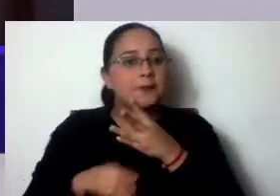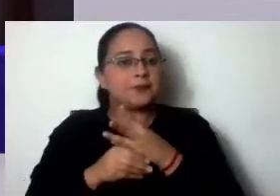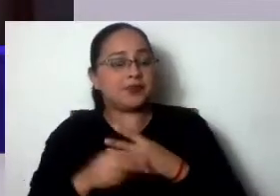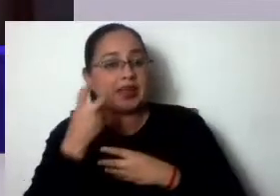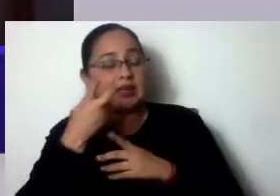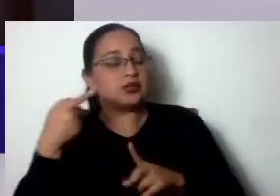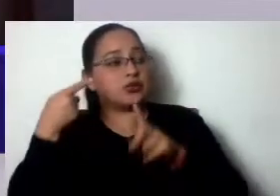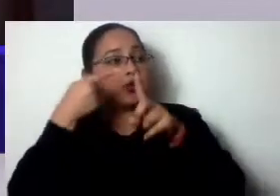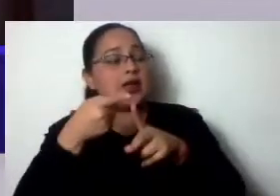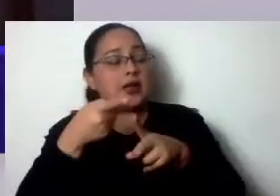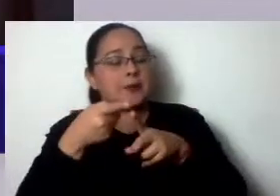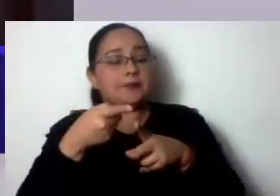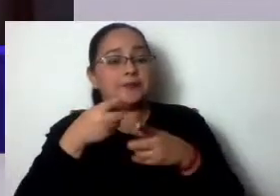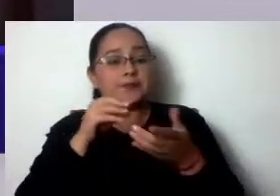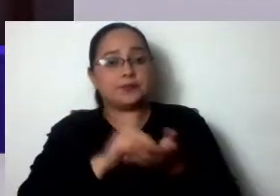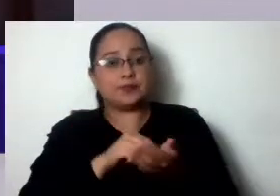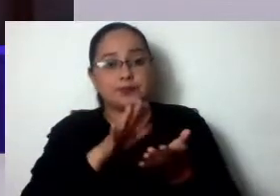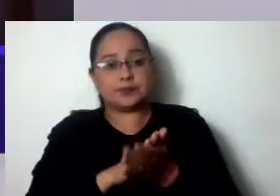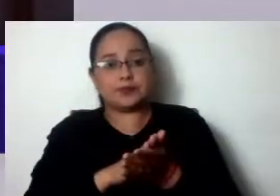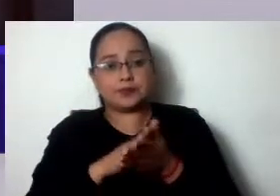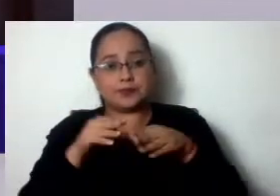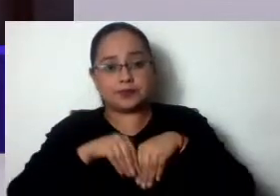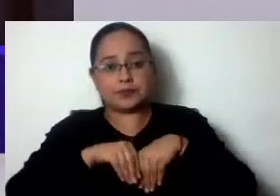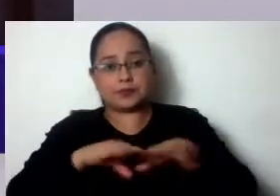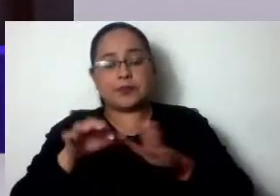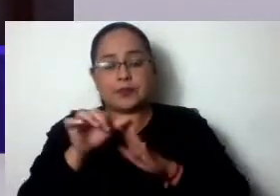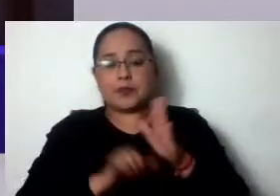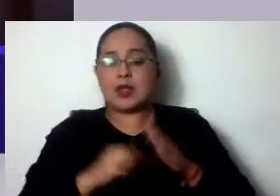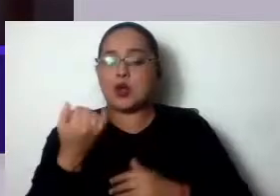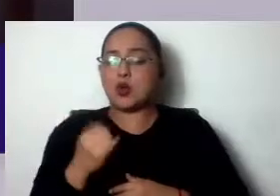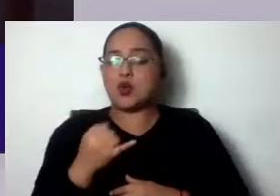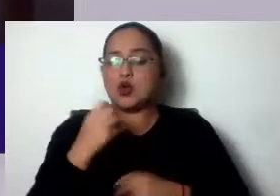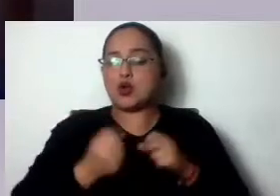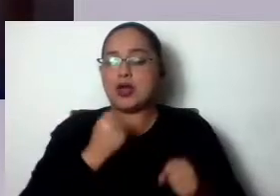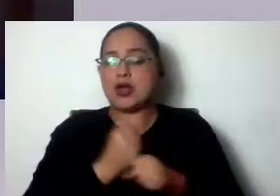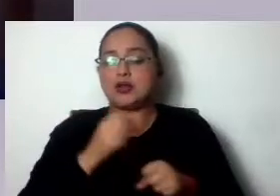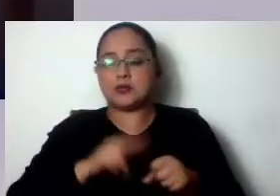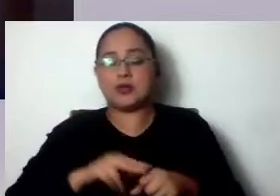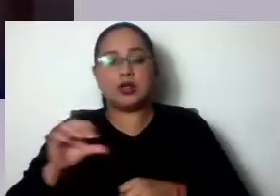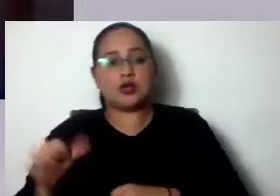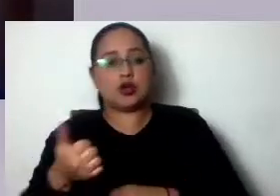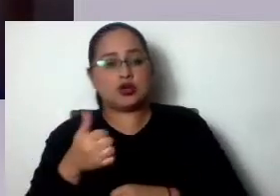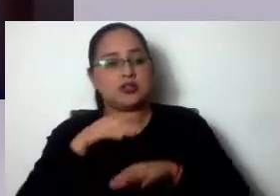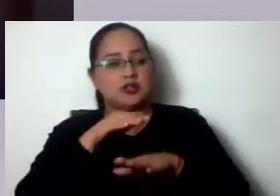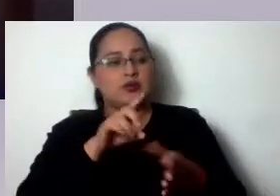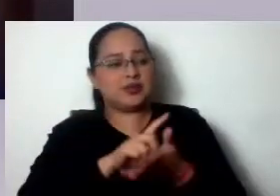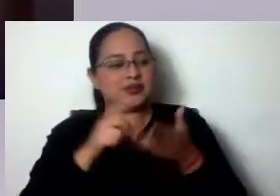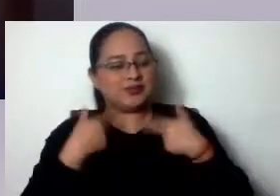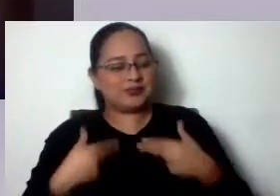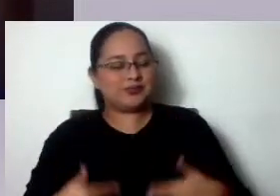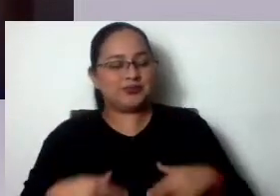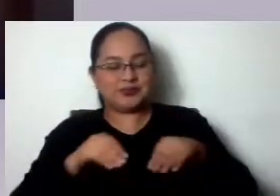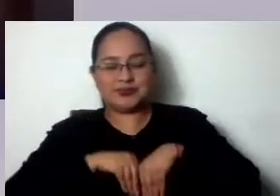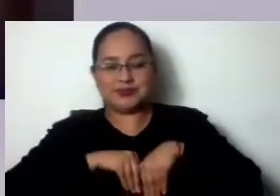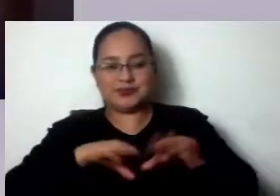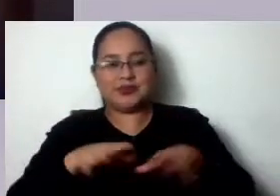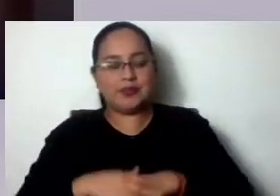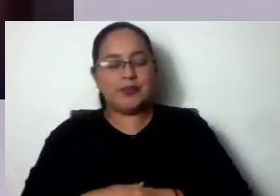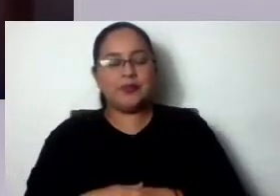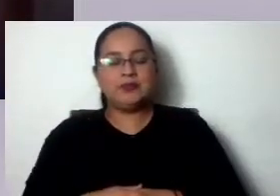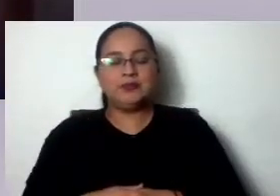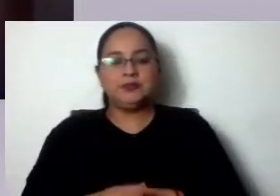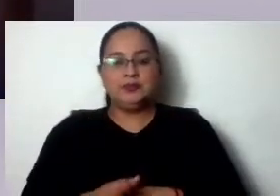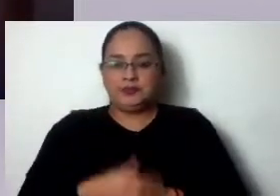publicada en el día en el mes de julio del 2011 así la primera en estas